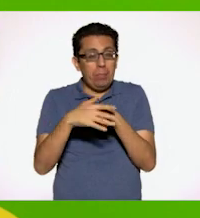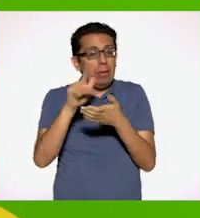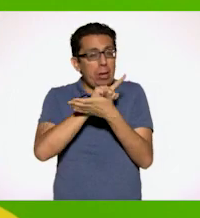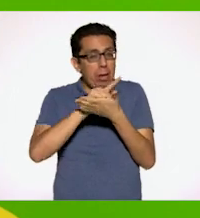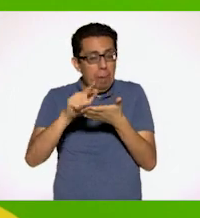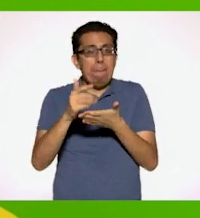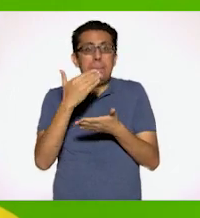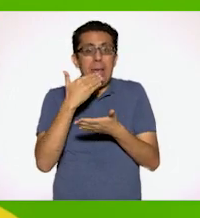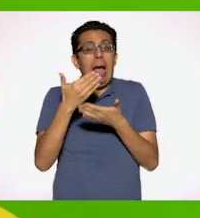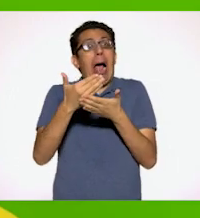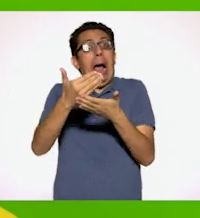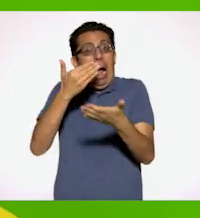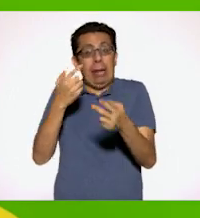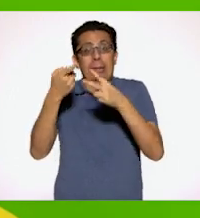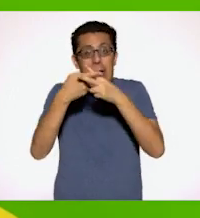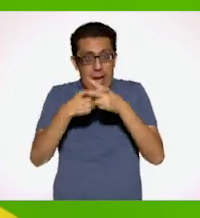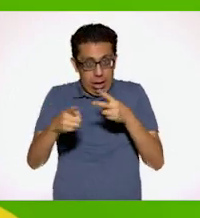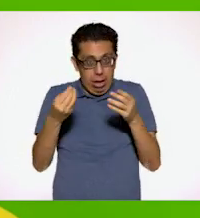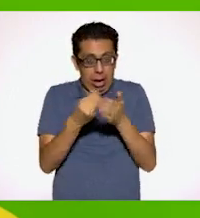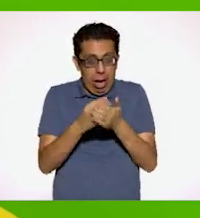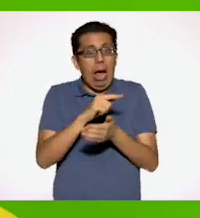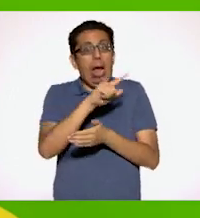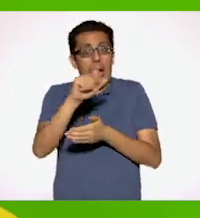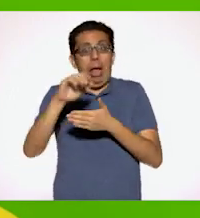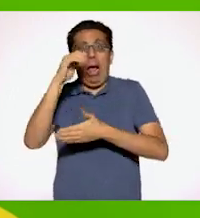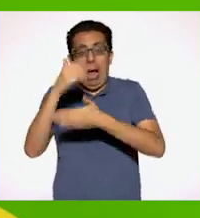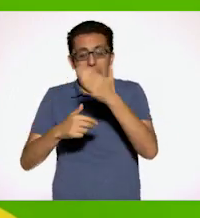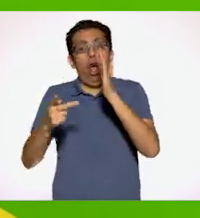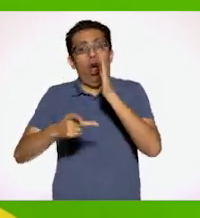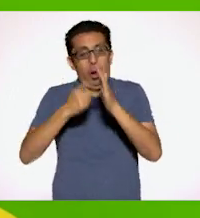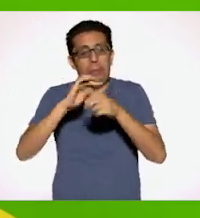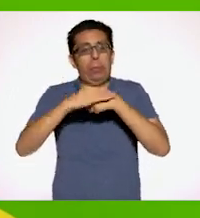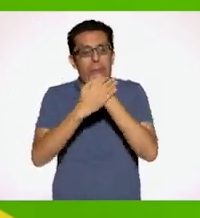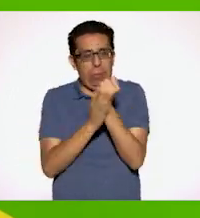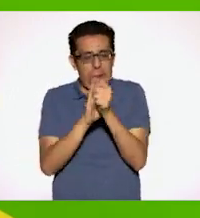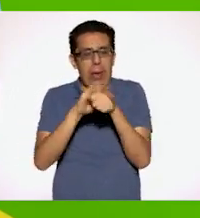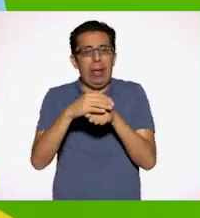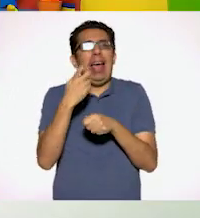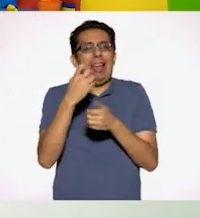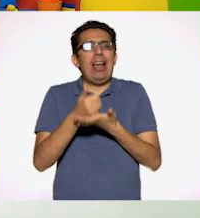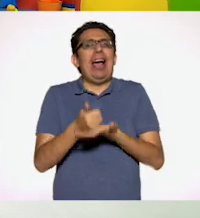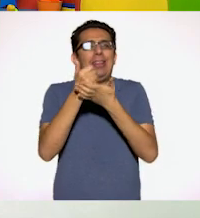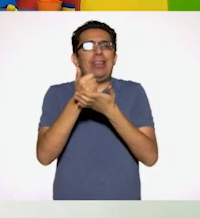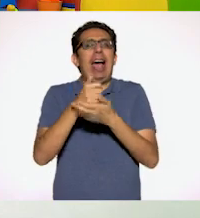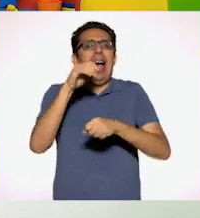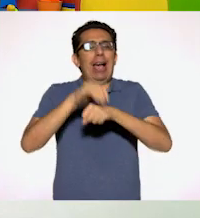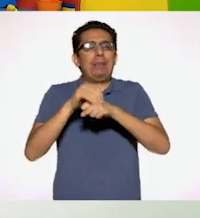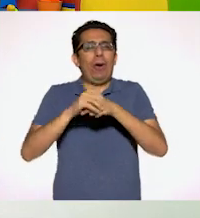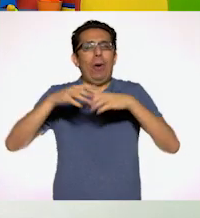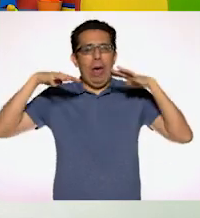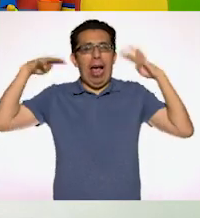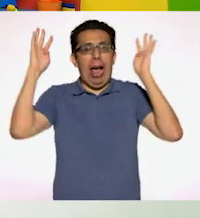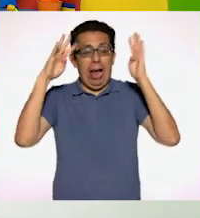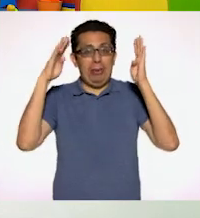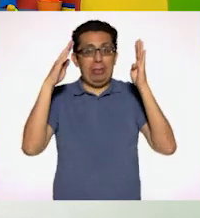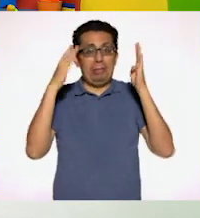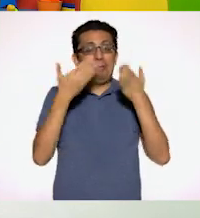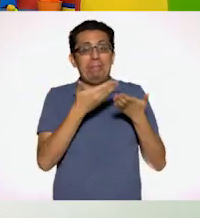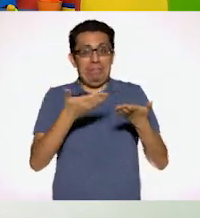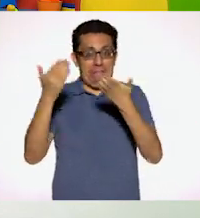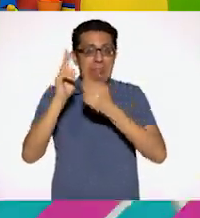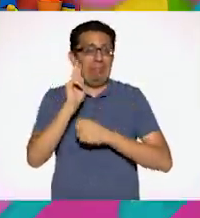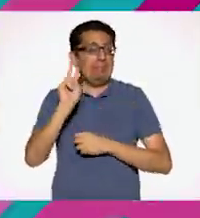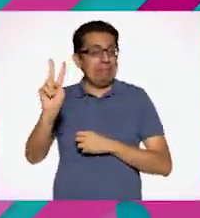iniciar y terminar la sesión. Y para eso tenemos el apoyo de nuestro amigo Ajolisto. ¿Te parece si lo vamos a ver? ¡Vamos a verlo!